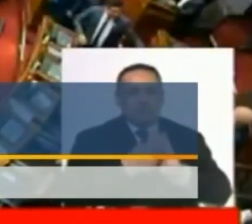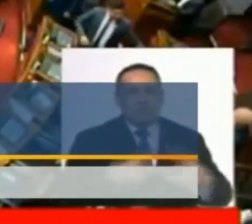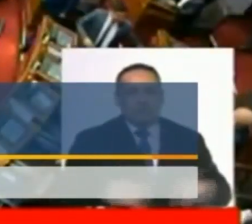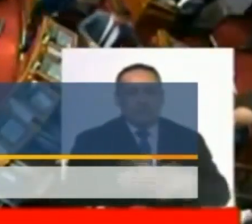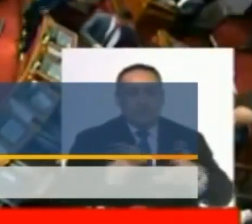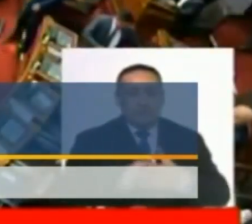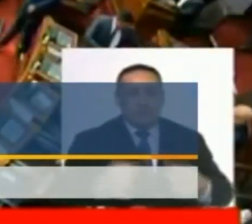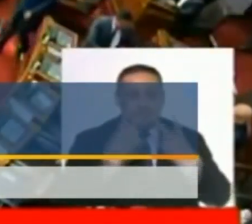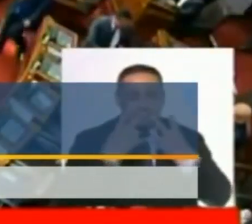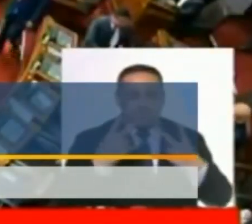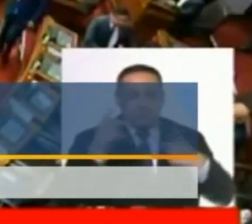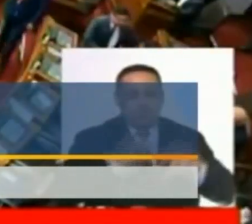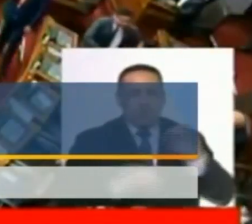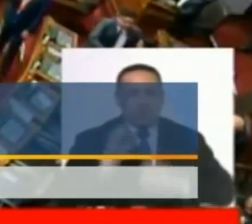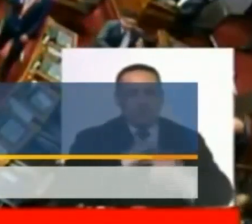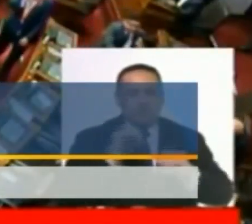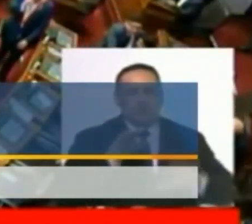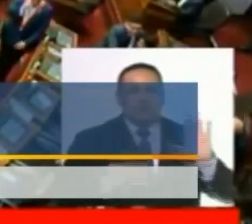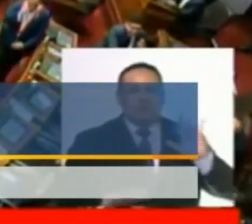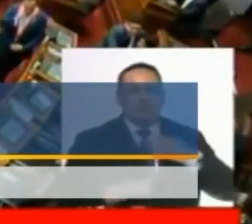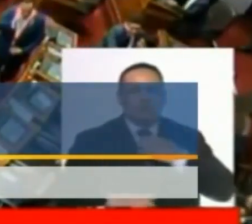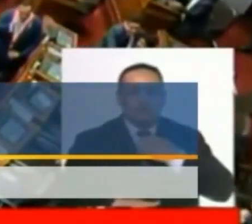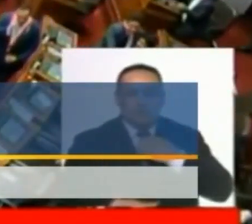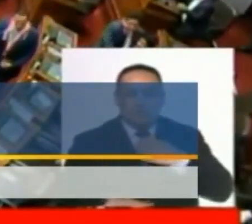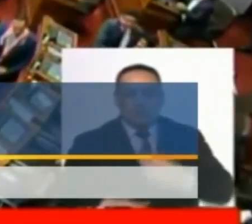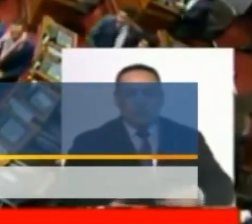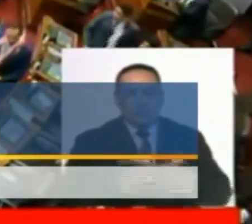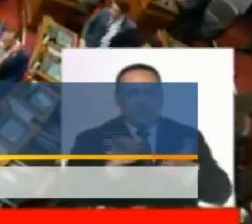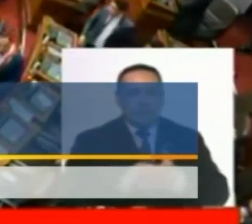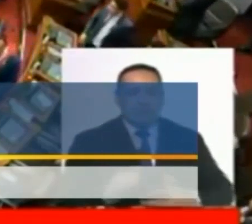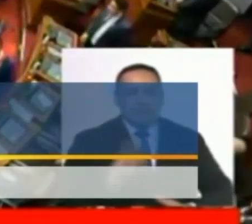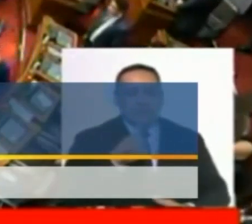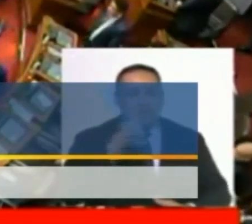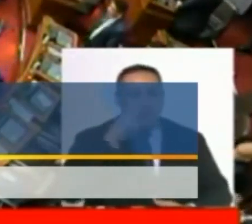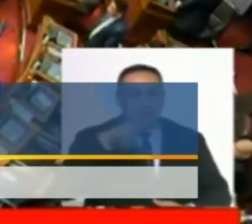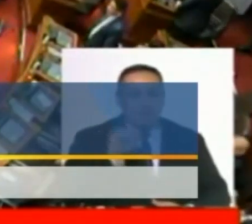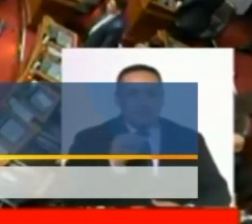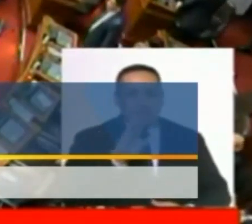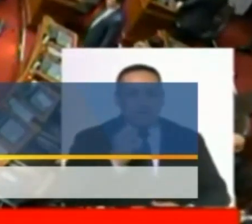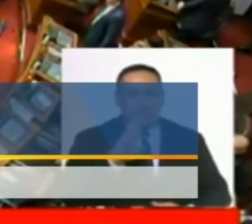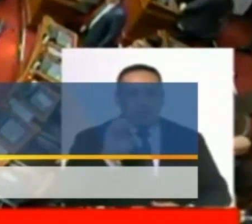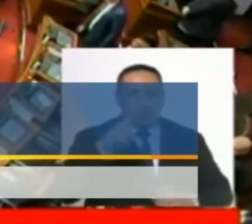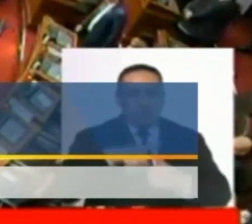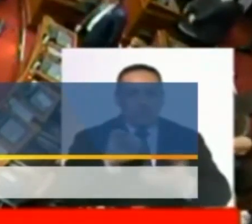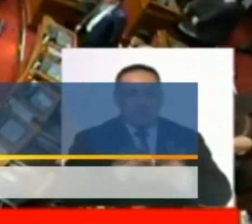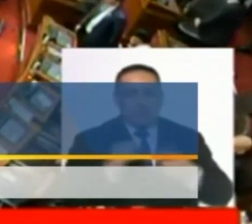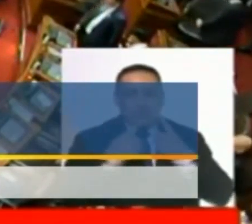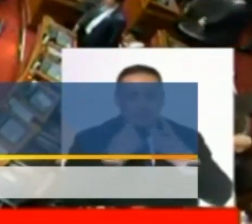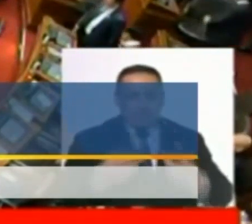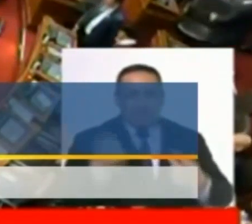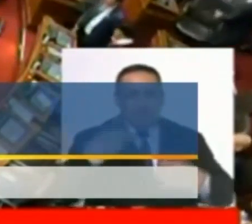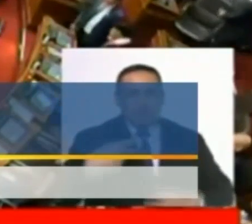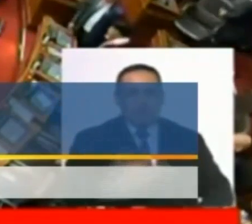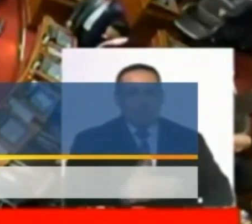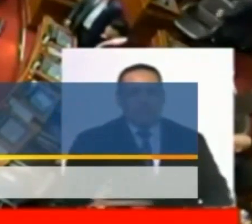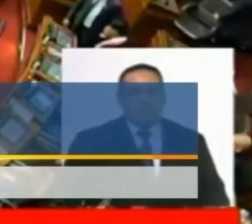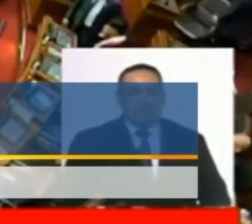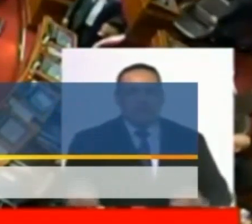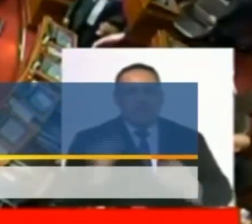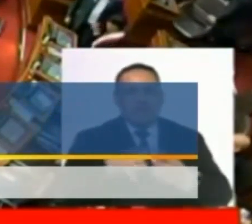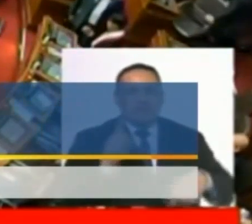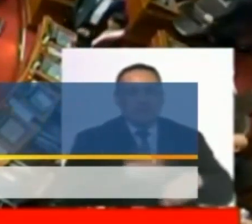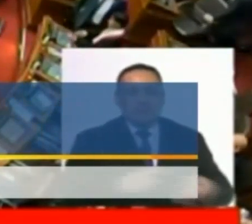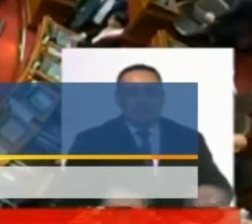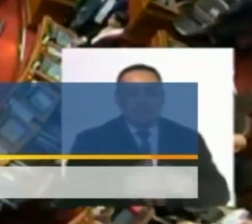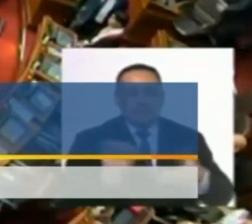Yuli. Sí, Jaime, ya veíamos hace unos minutos cómo pues se revelaban ya las primeras imágenes